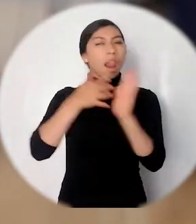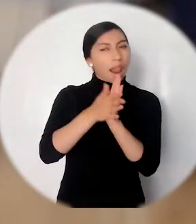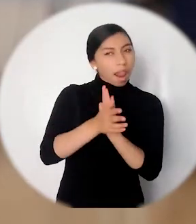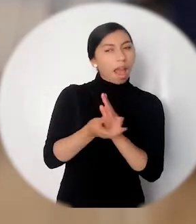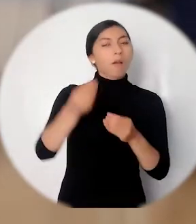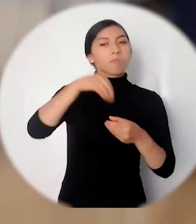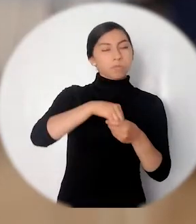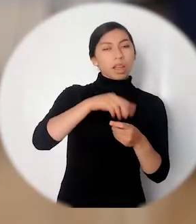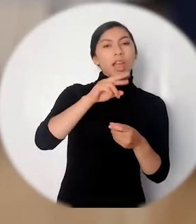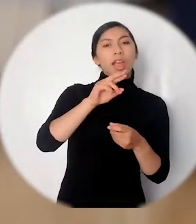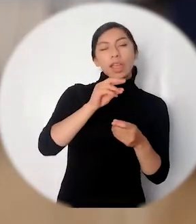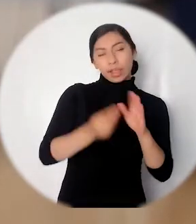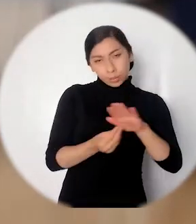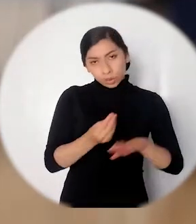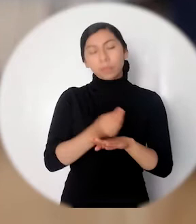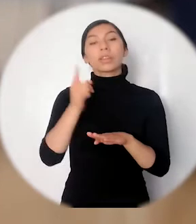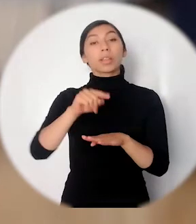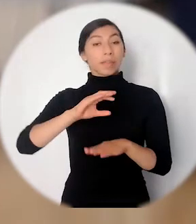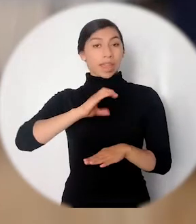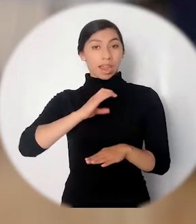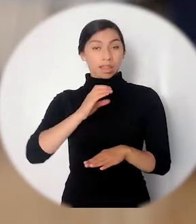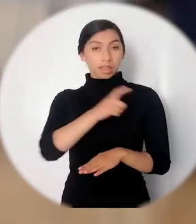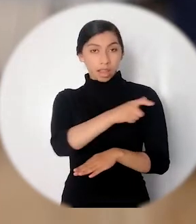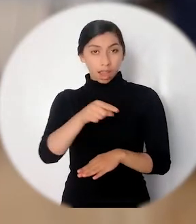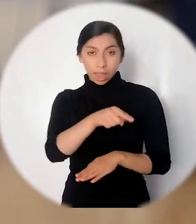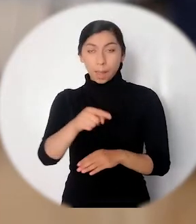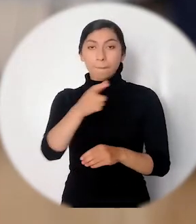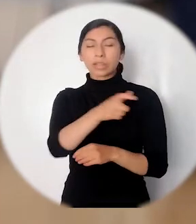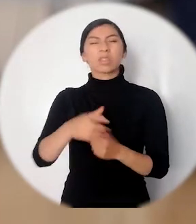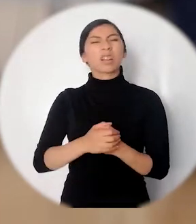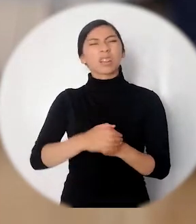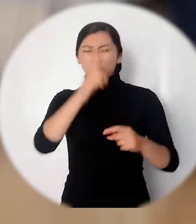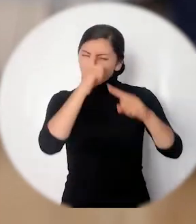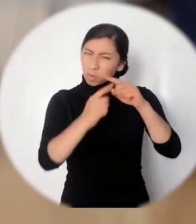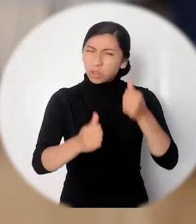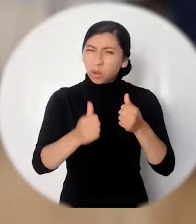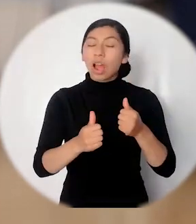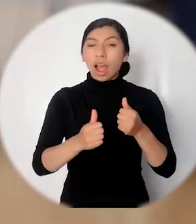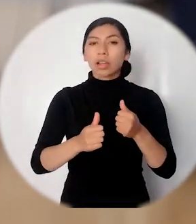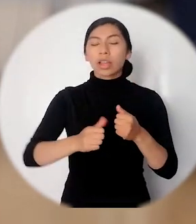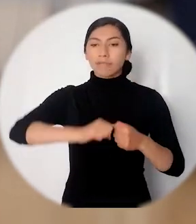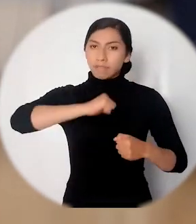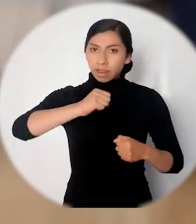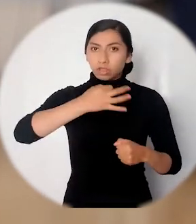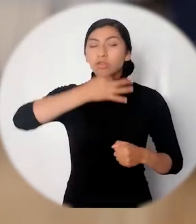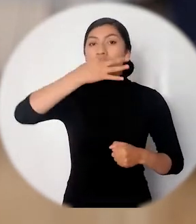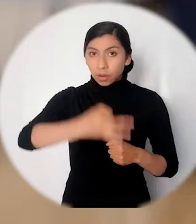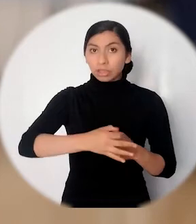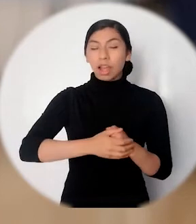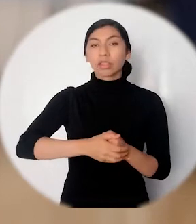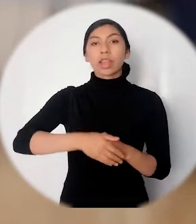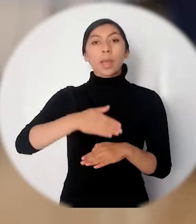caracterización articulados conjuntamente con la Unidad de Atención y Reparación Integral a las Víctimas para buscar el goce efectivo de los derechos fundamentales de